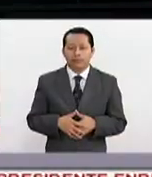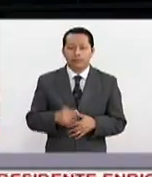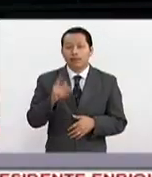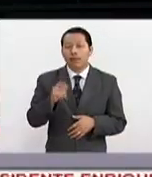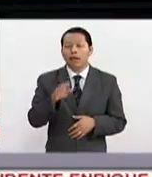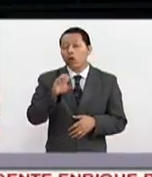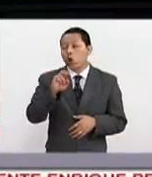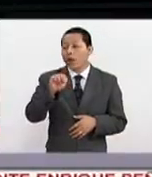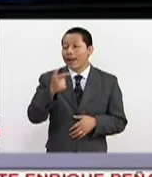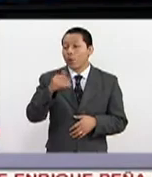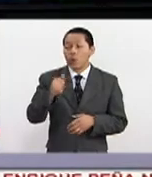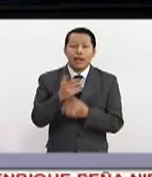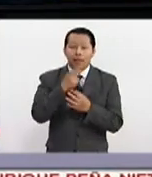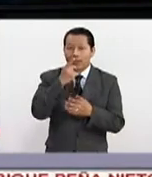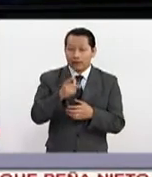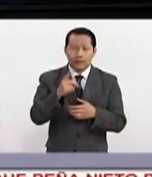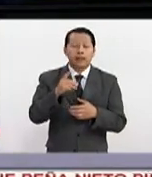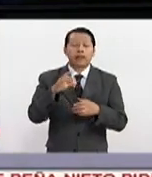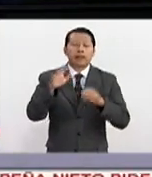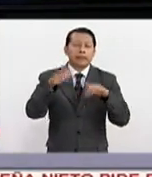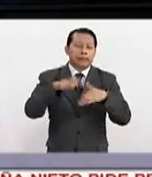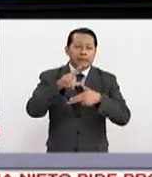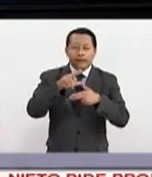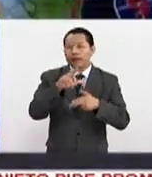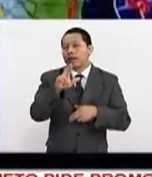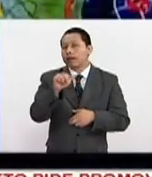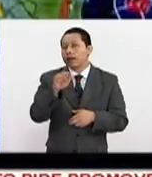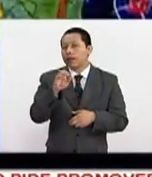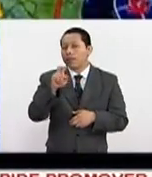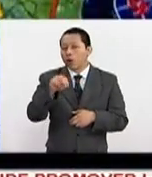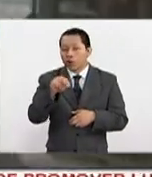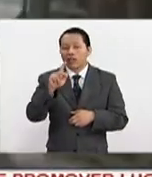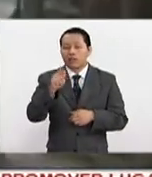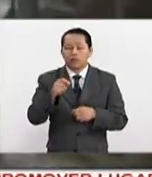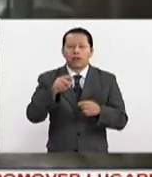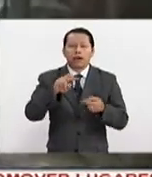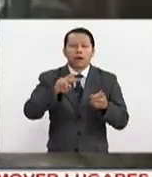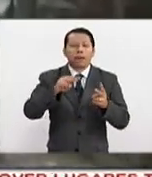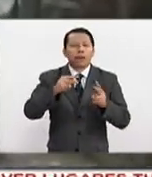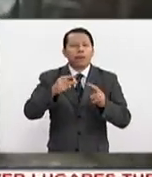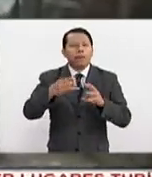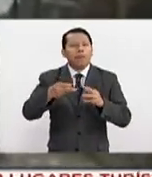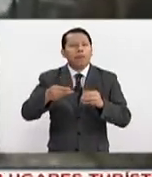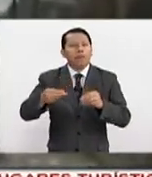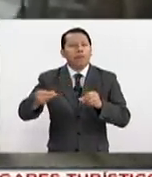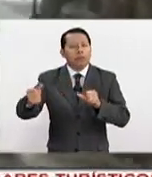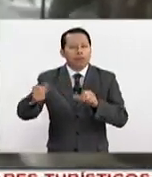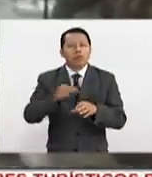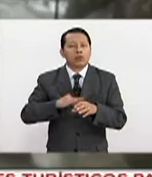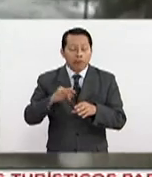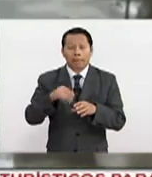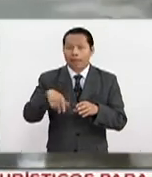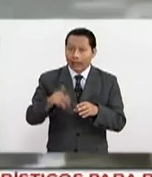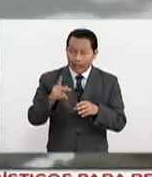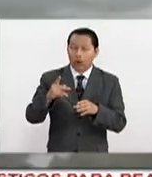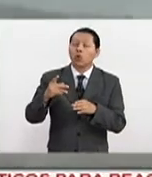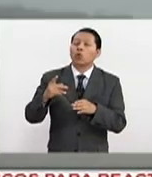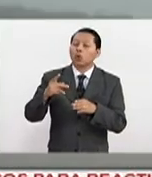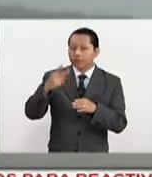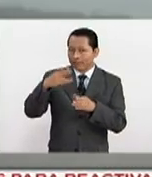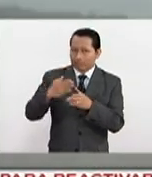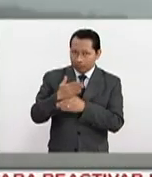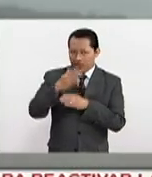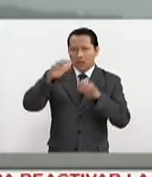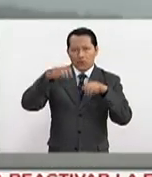La Conagua dio a conocer que la tormenta tropical Ramón prácticamente se disipó del territorio nacional. Sin embargo, a su paso dejó